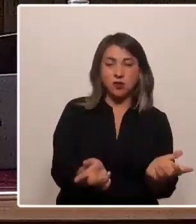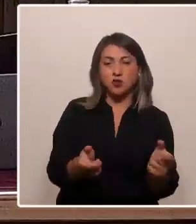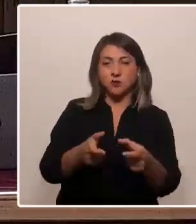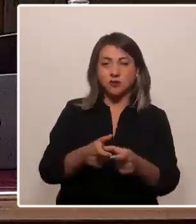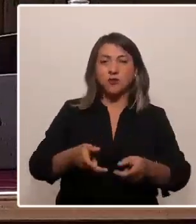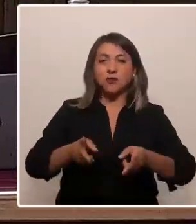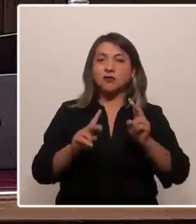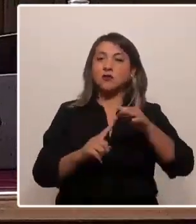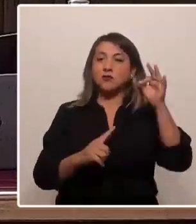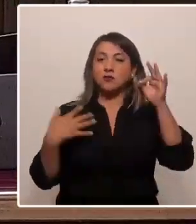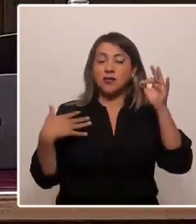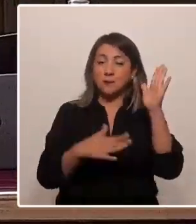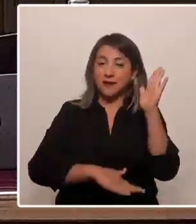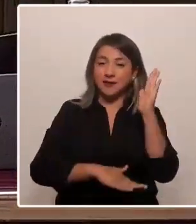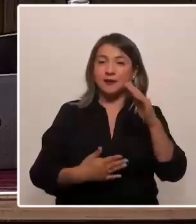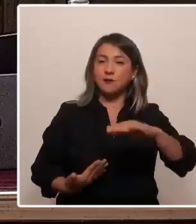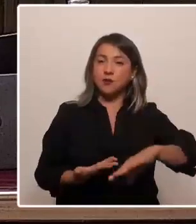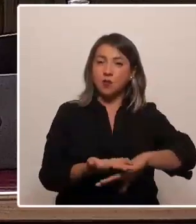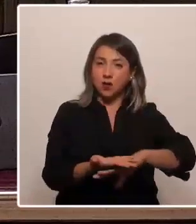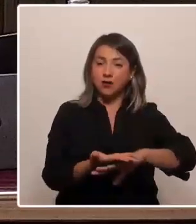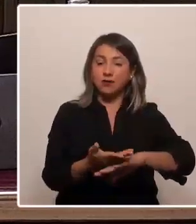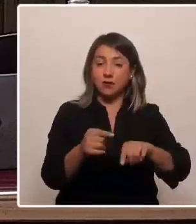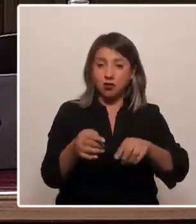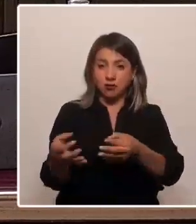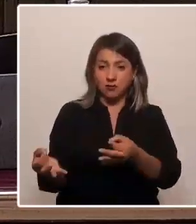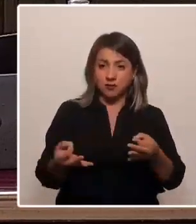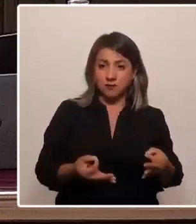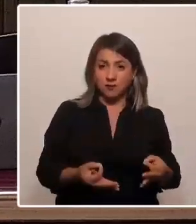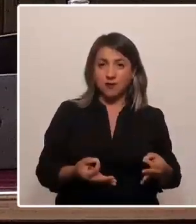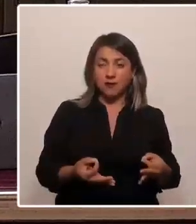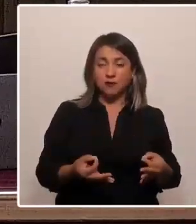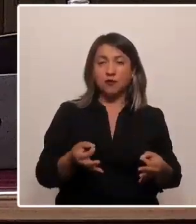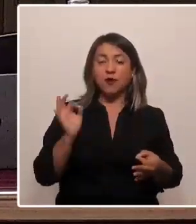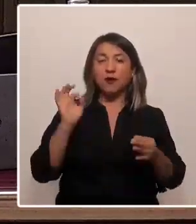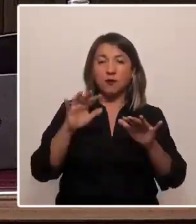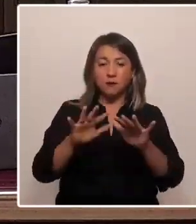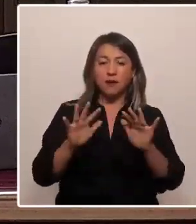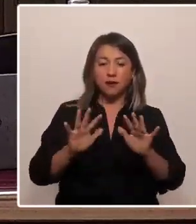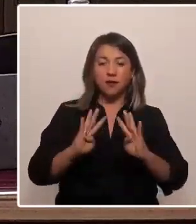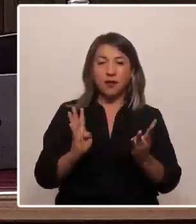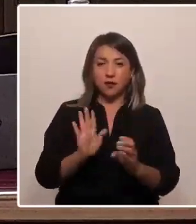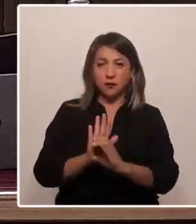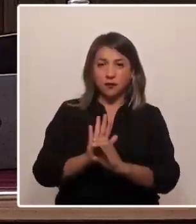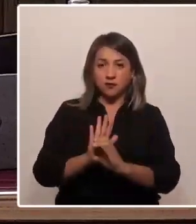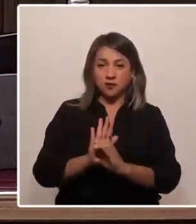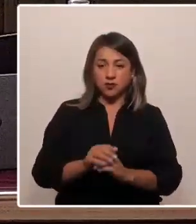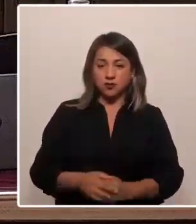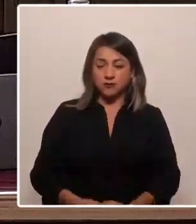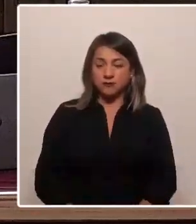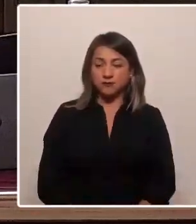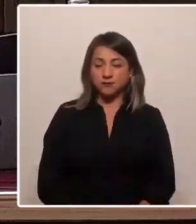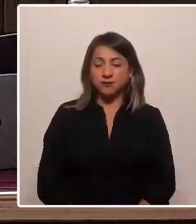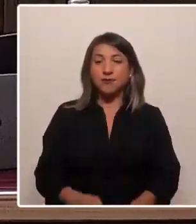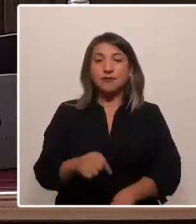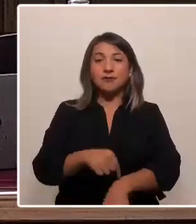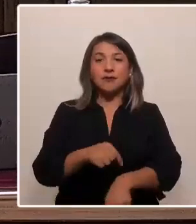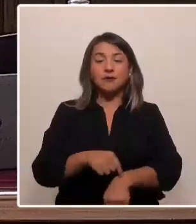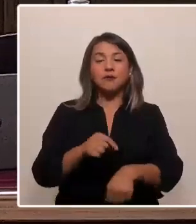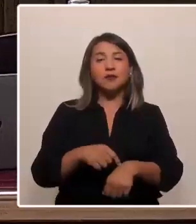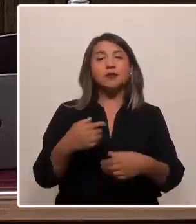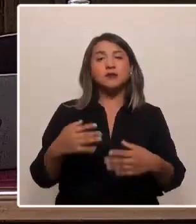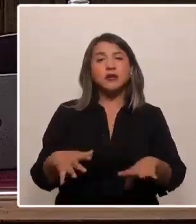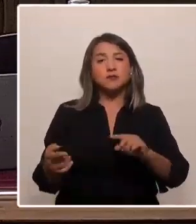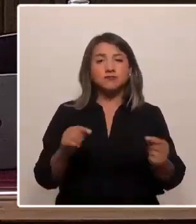Derechos Fundamentales por la propuesta que hoy recibimos en el Pleno de la Convención. El tiempo total para la